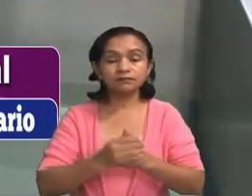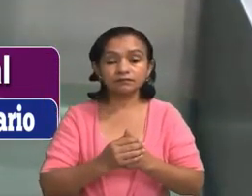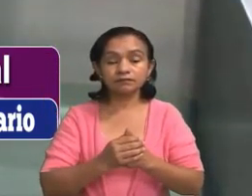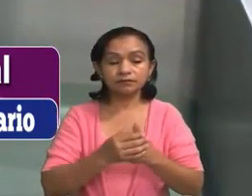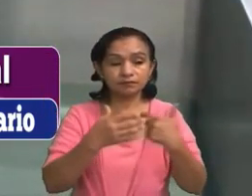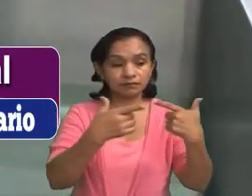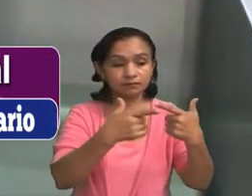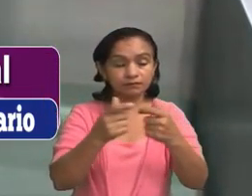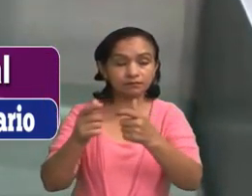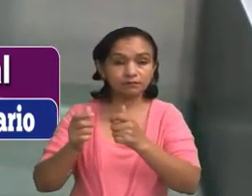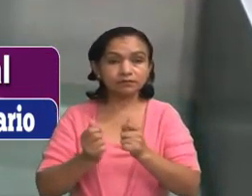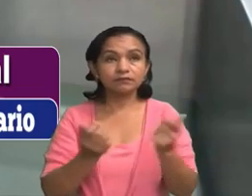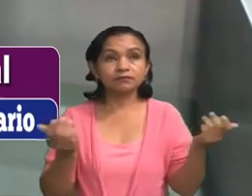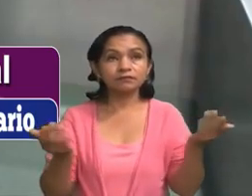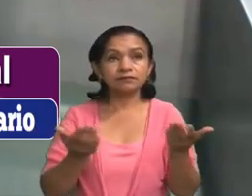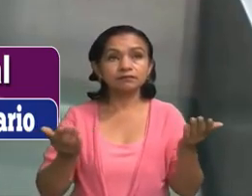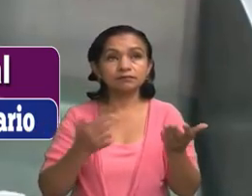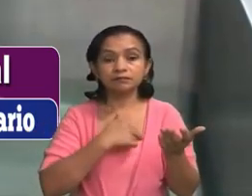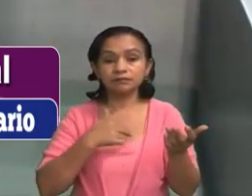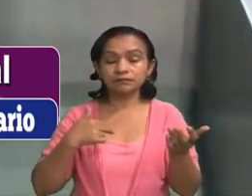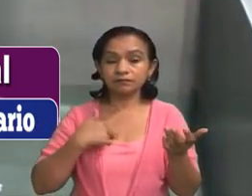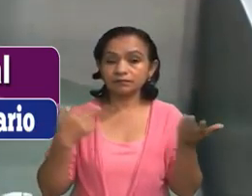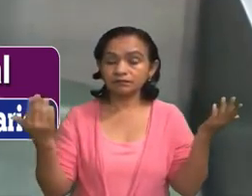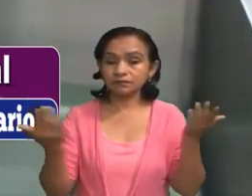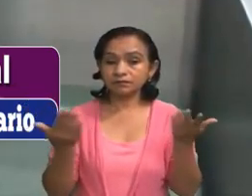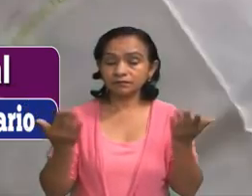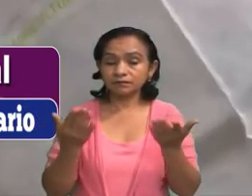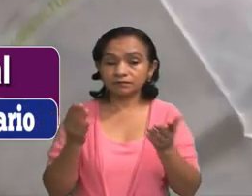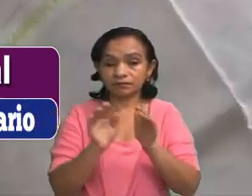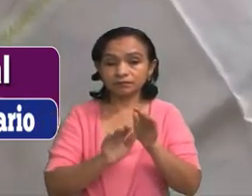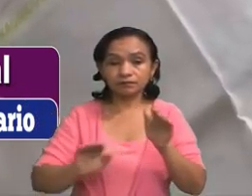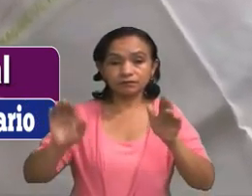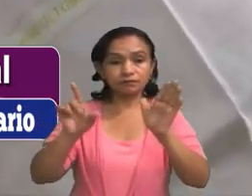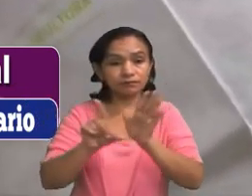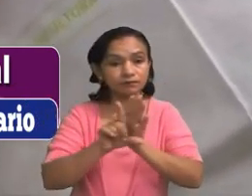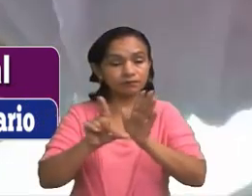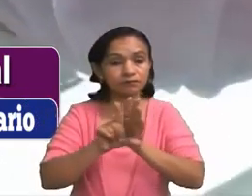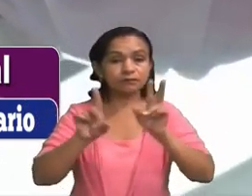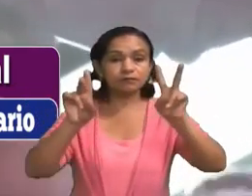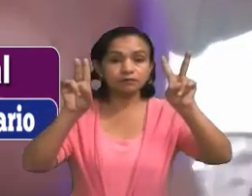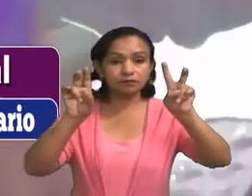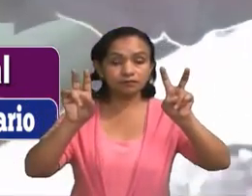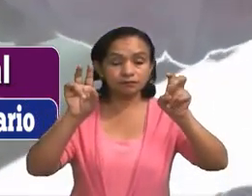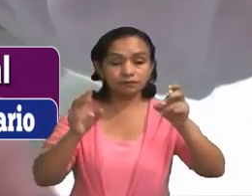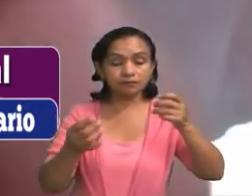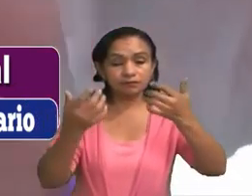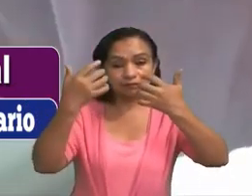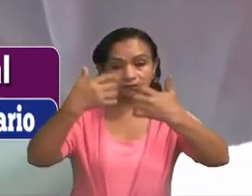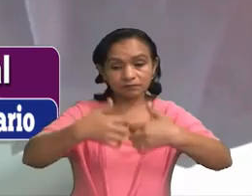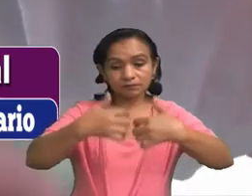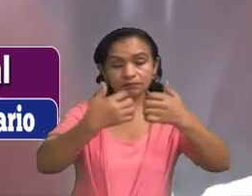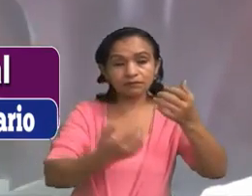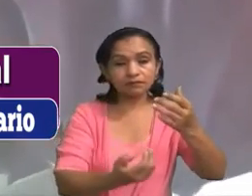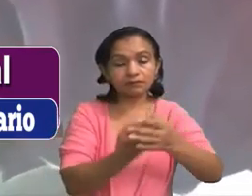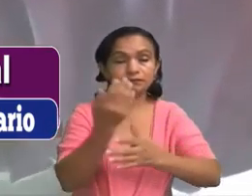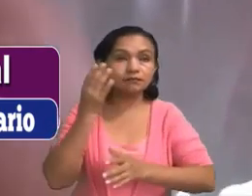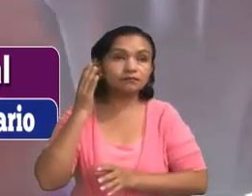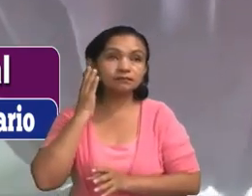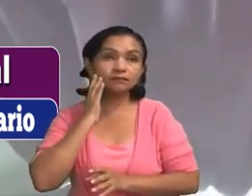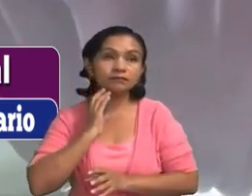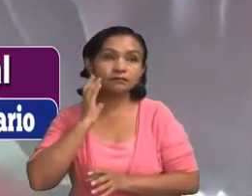mediana escala, así como su marco legal en la agroindustria y las experiencias